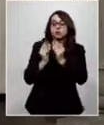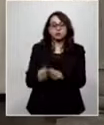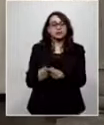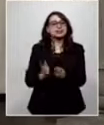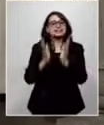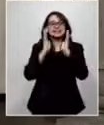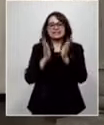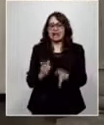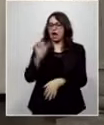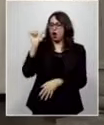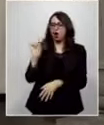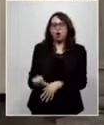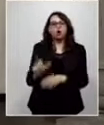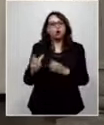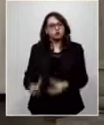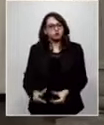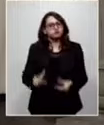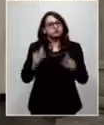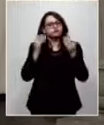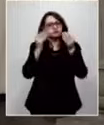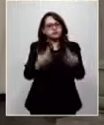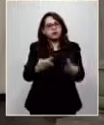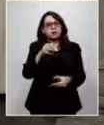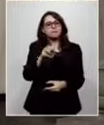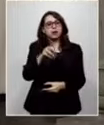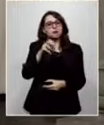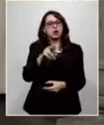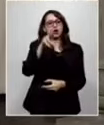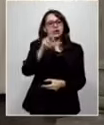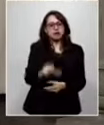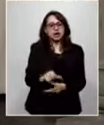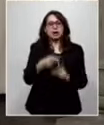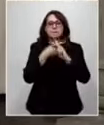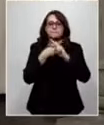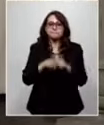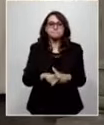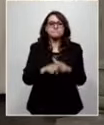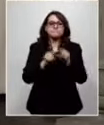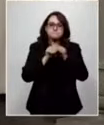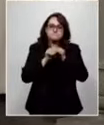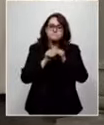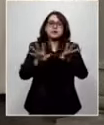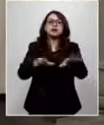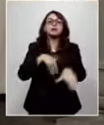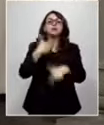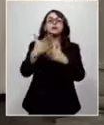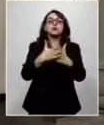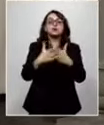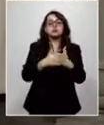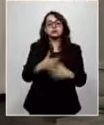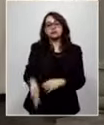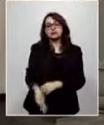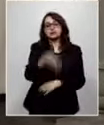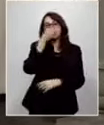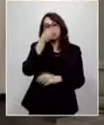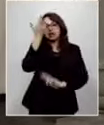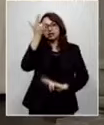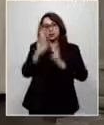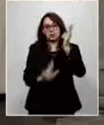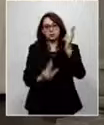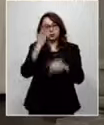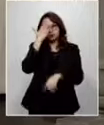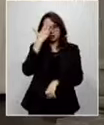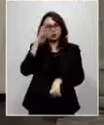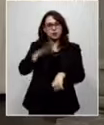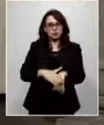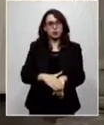de inmediato a Memórica para que formen parte de los festejos de la Revolución Mexicana,